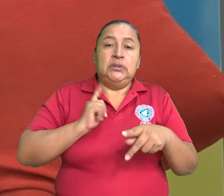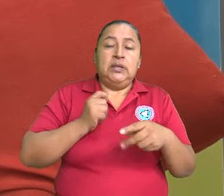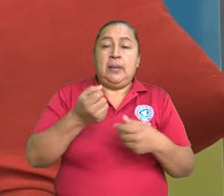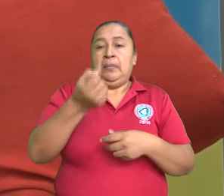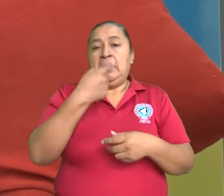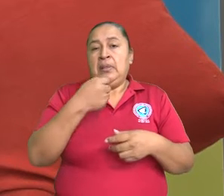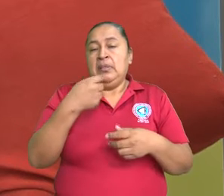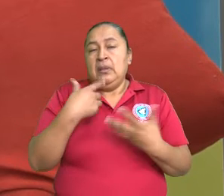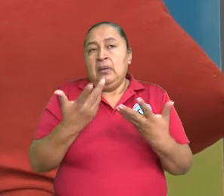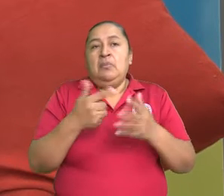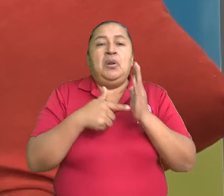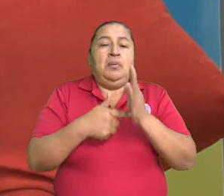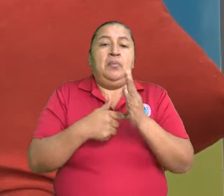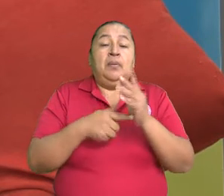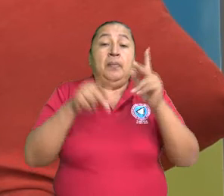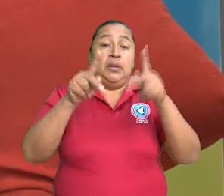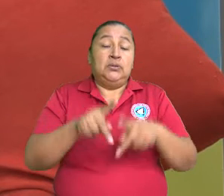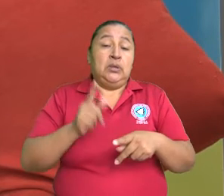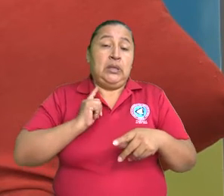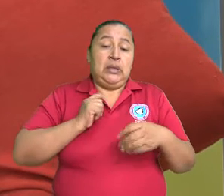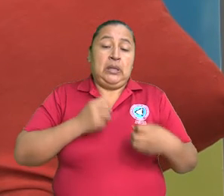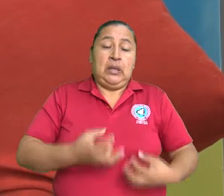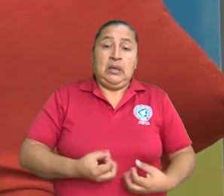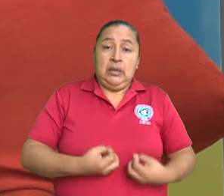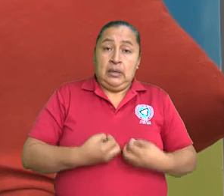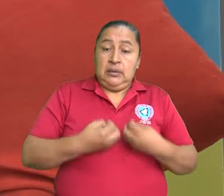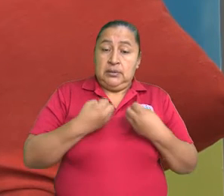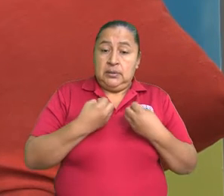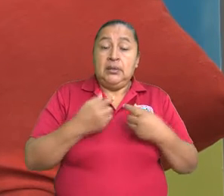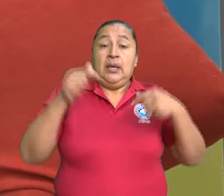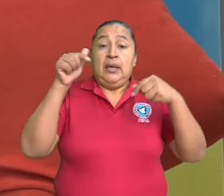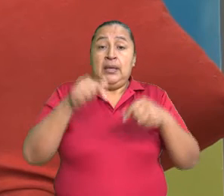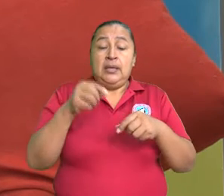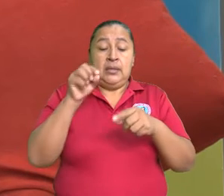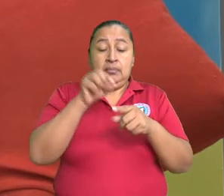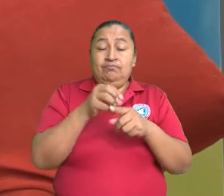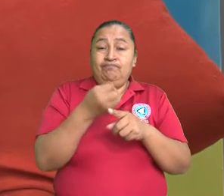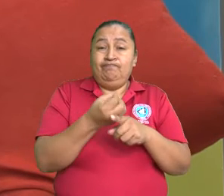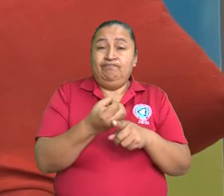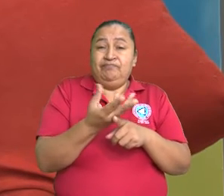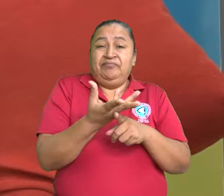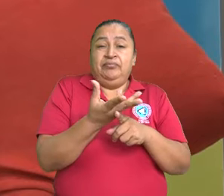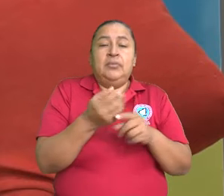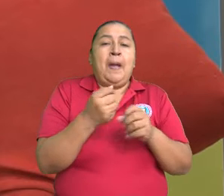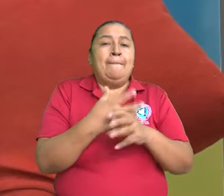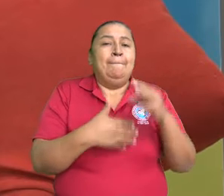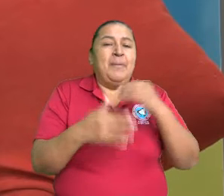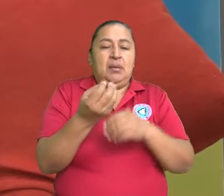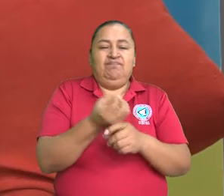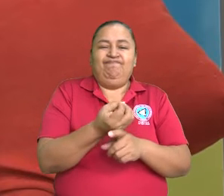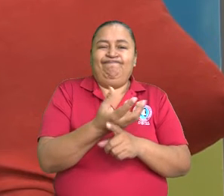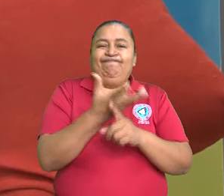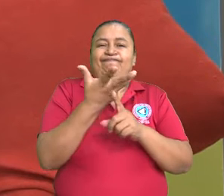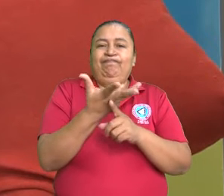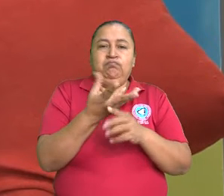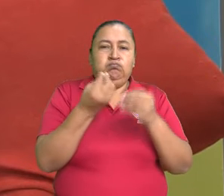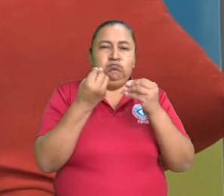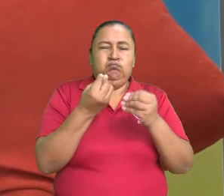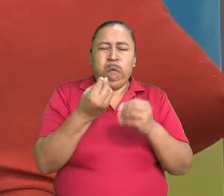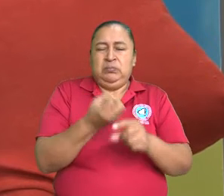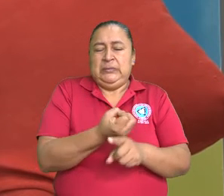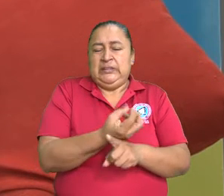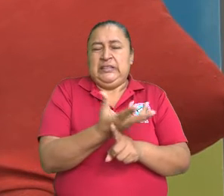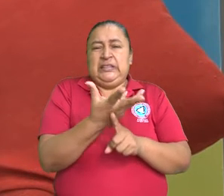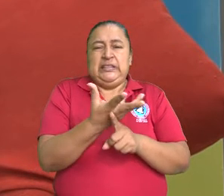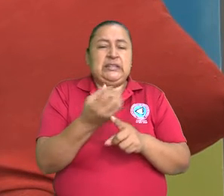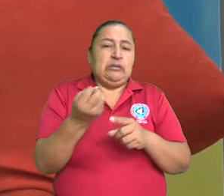medicamento como las pacientes con cáncer, entonces esas verrugas tienden a crecer mucho, que